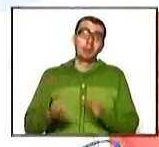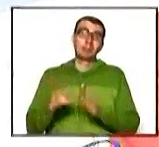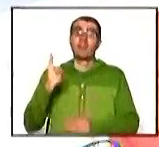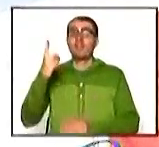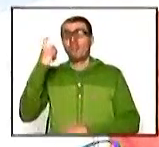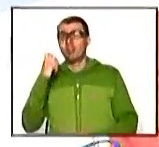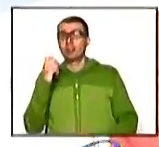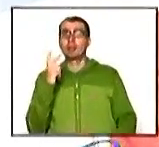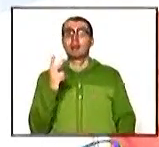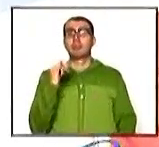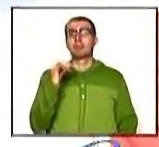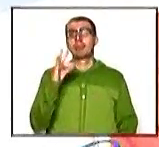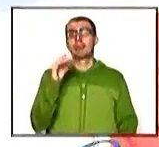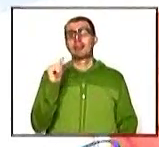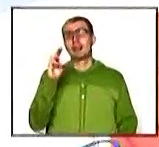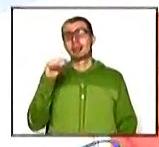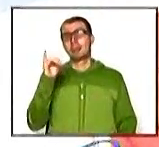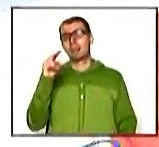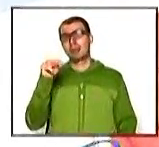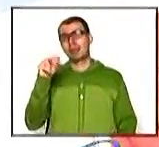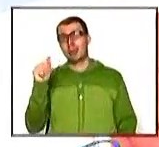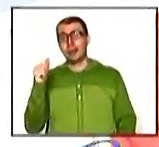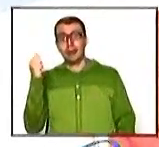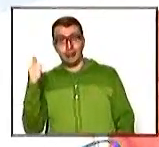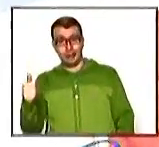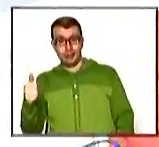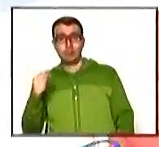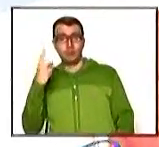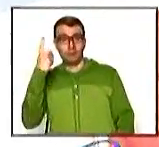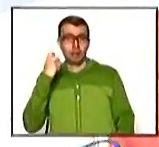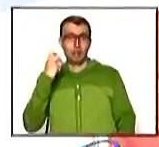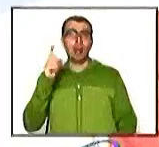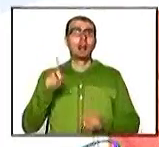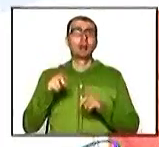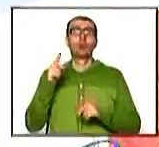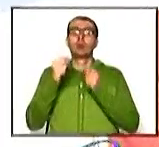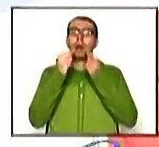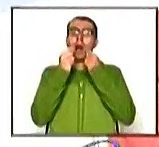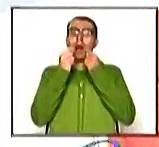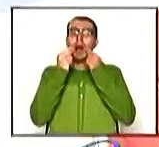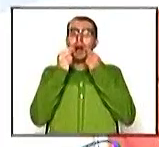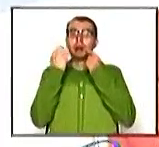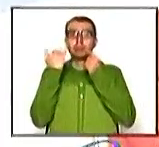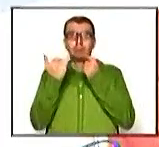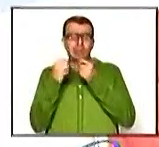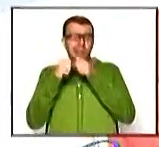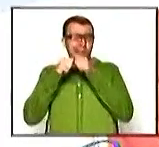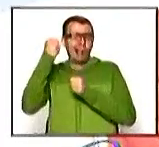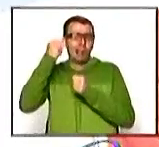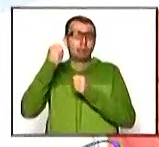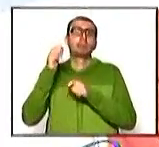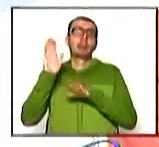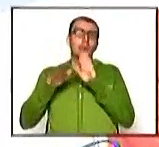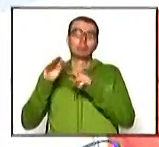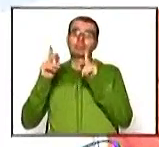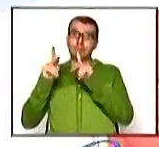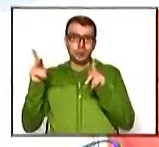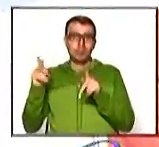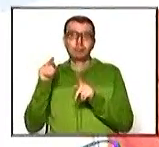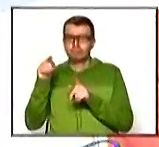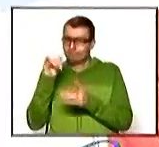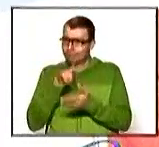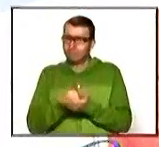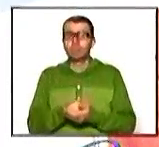A. A estas personas también se les raja mucho los labios en la parte lateral. Y